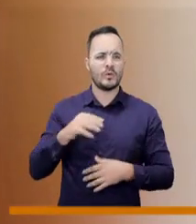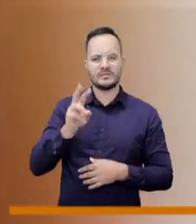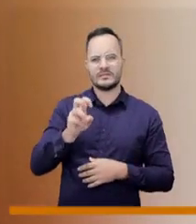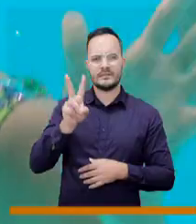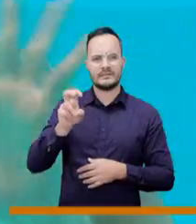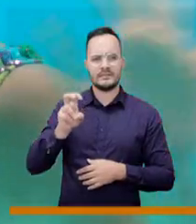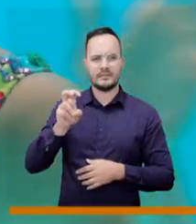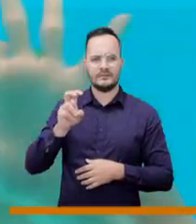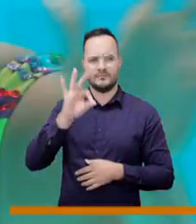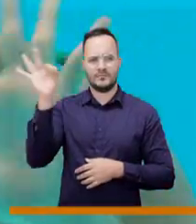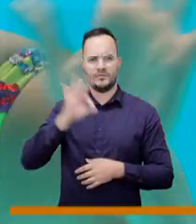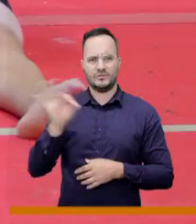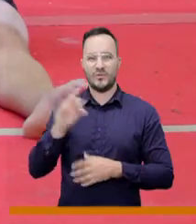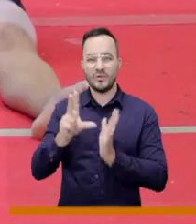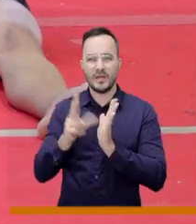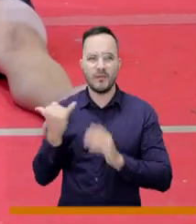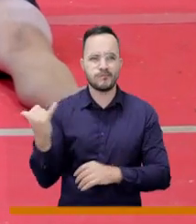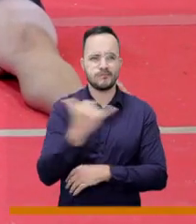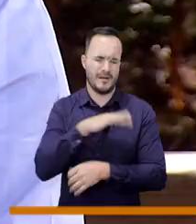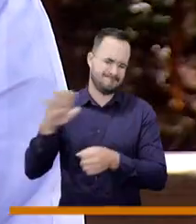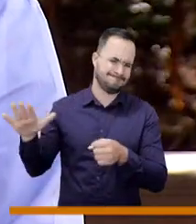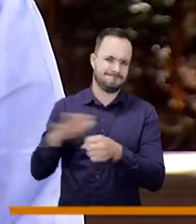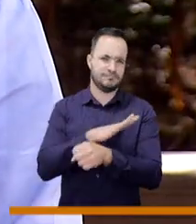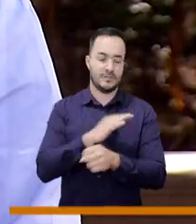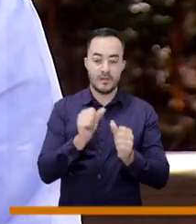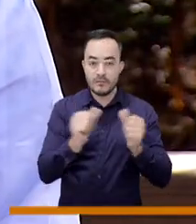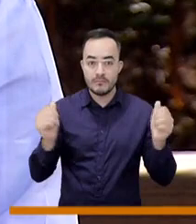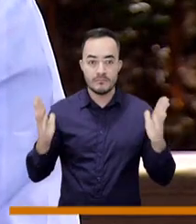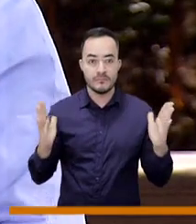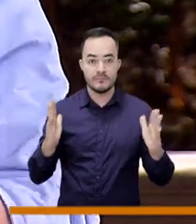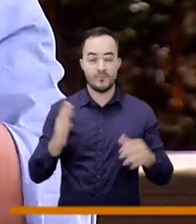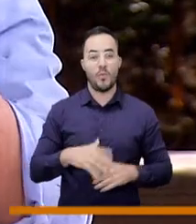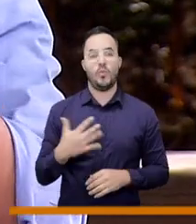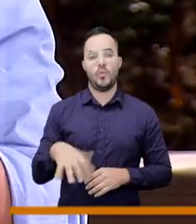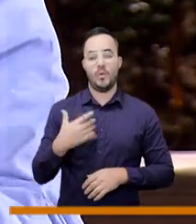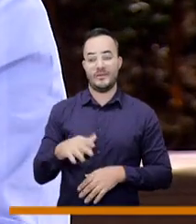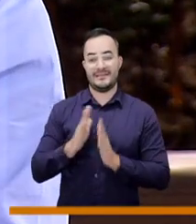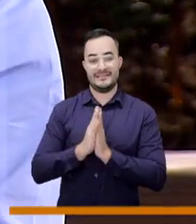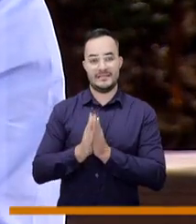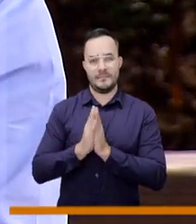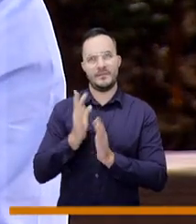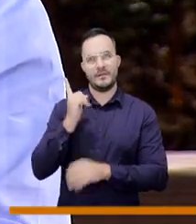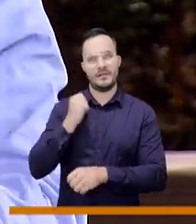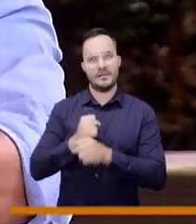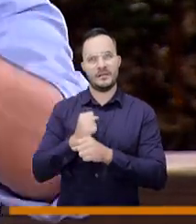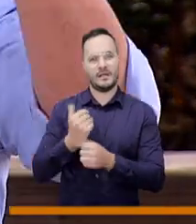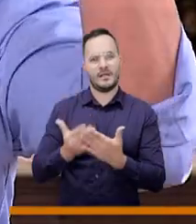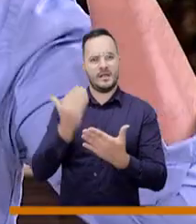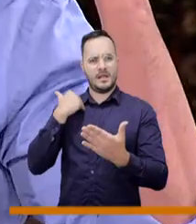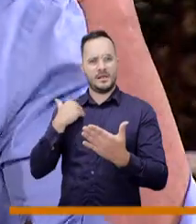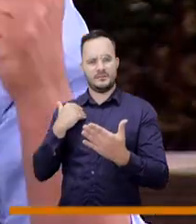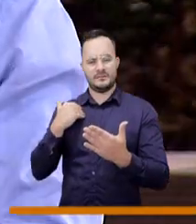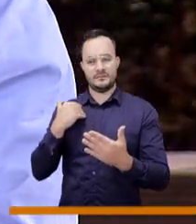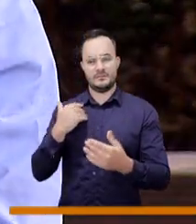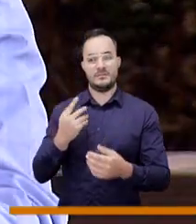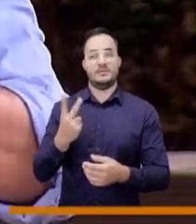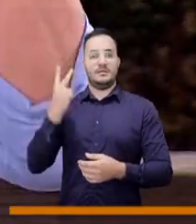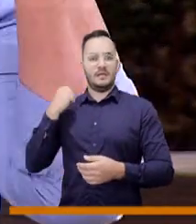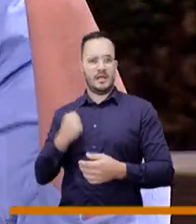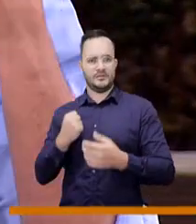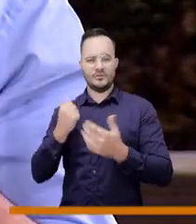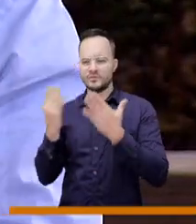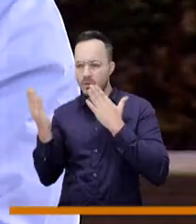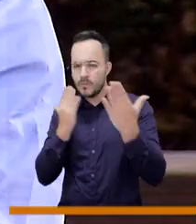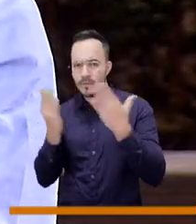hotelera histórica, 77% ocupación hotelera durante todo el año. Solamente en el mes de diciembre, con respecto al diciembre